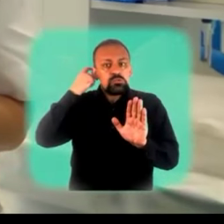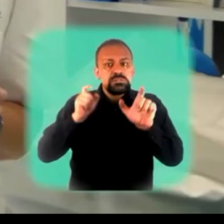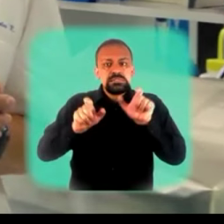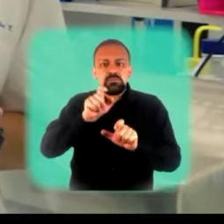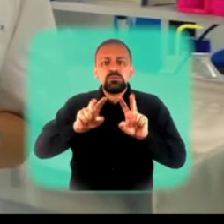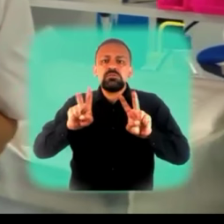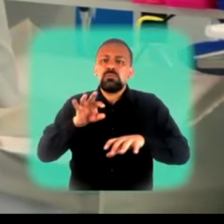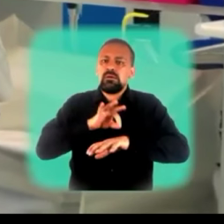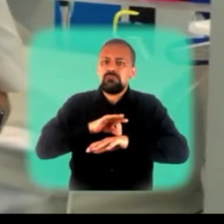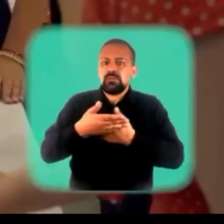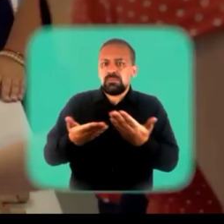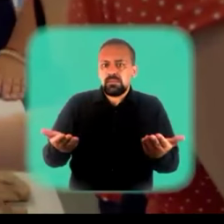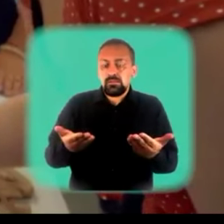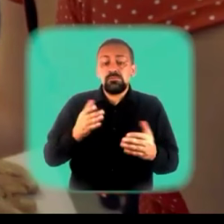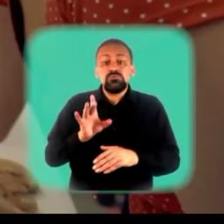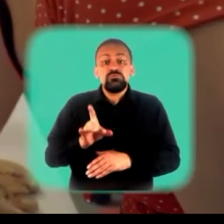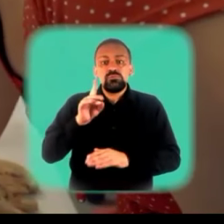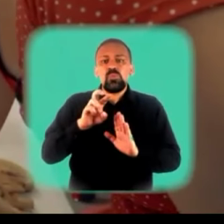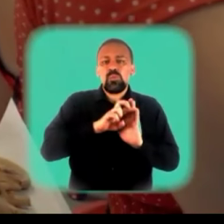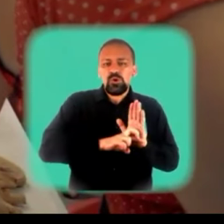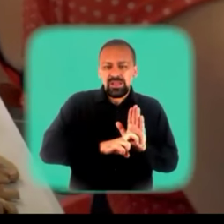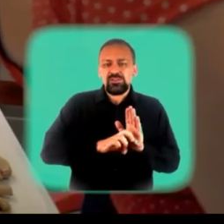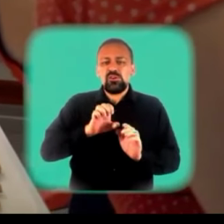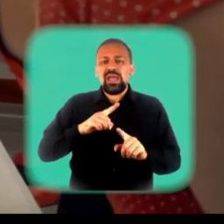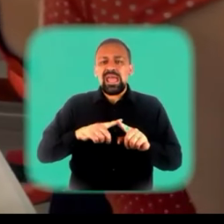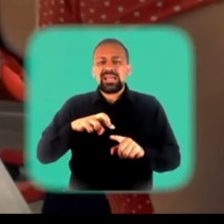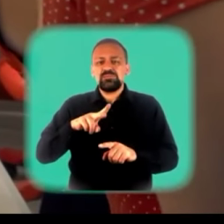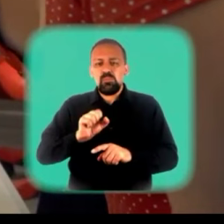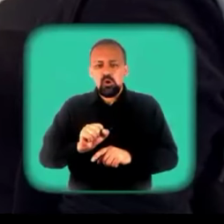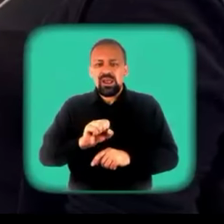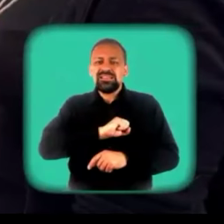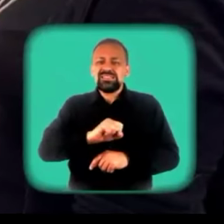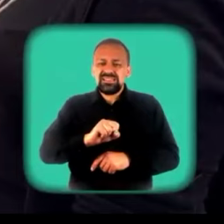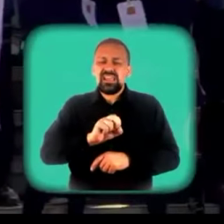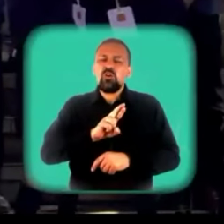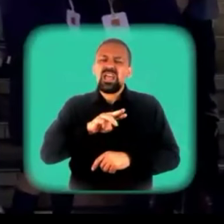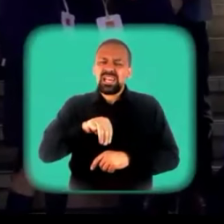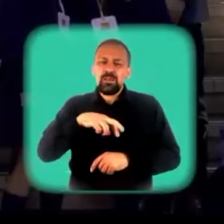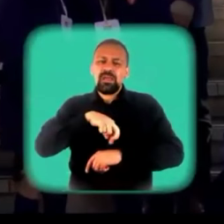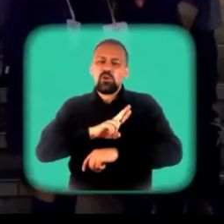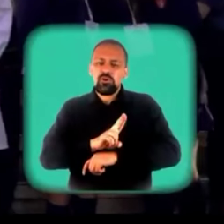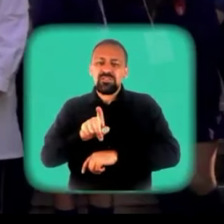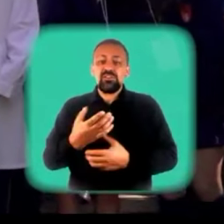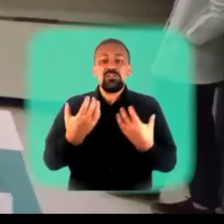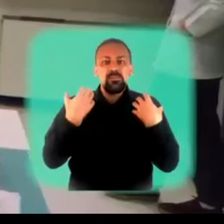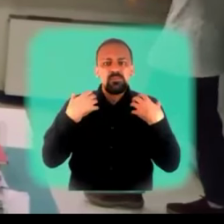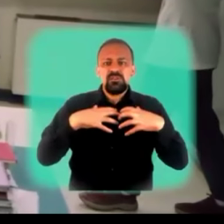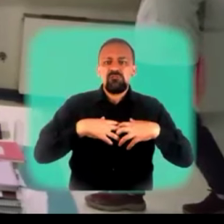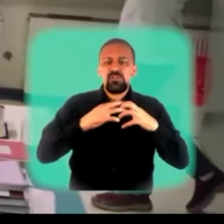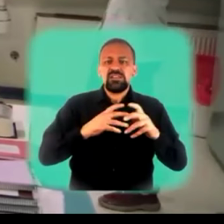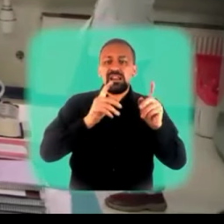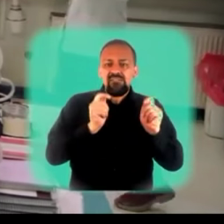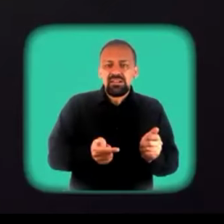en la población sobre estas enfermedades. Destacamos nuestro proyecto Explora Región Metropolitana Norte, que está encargada de fortalecer